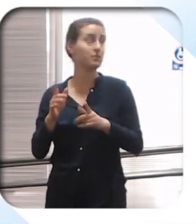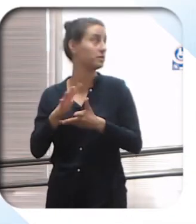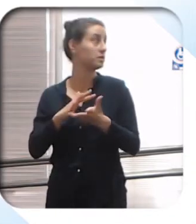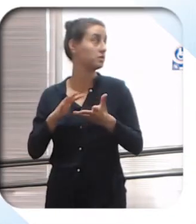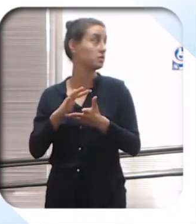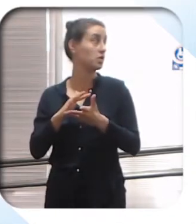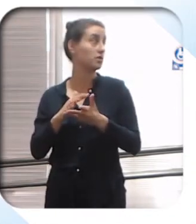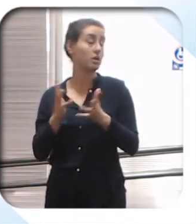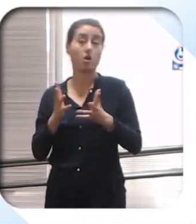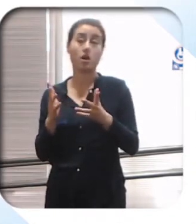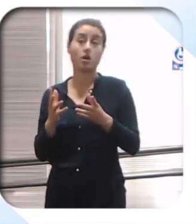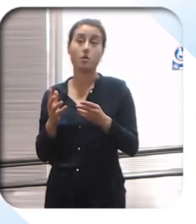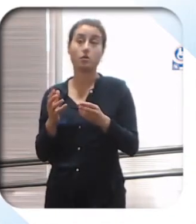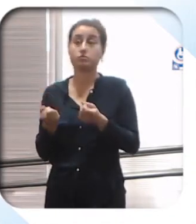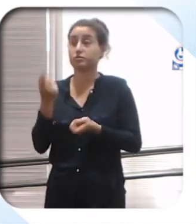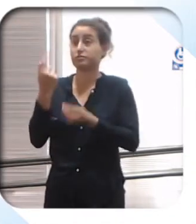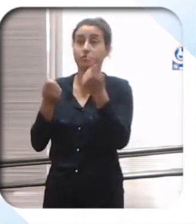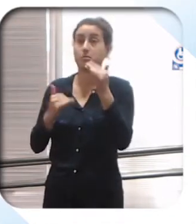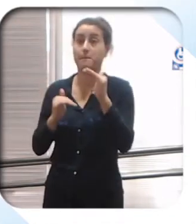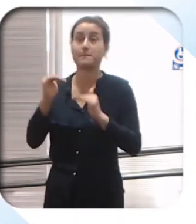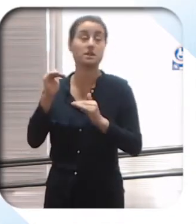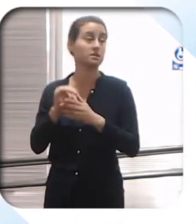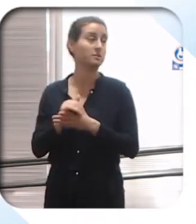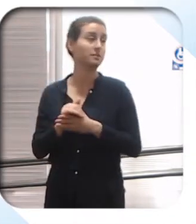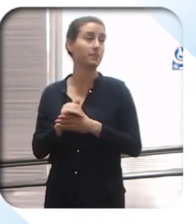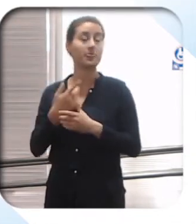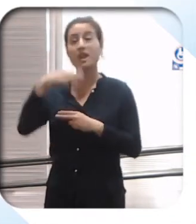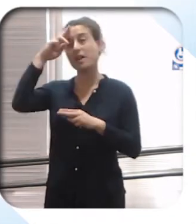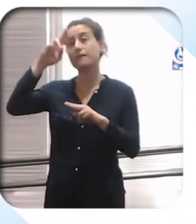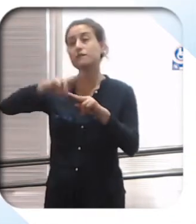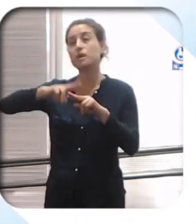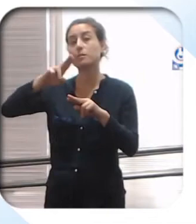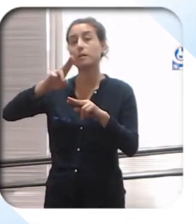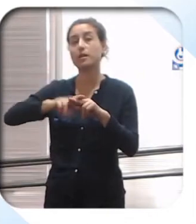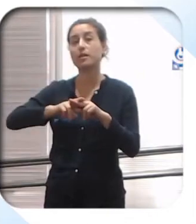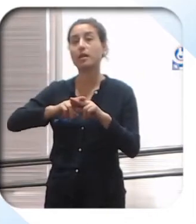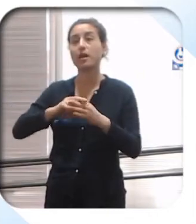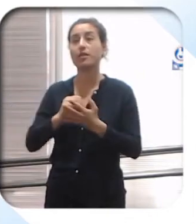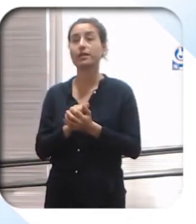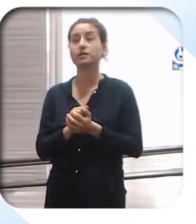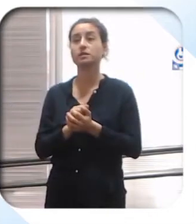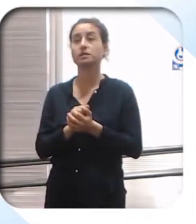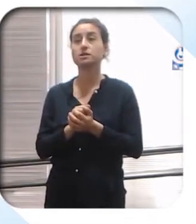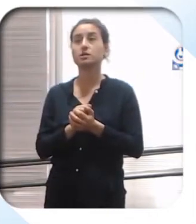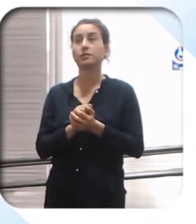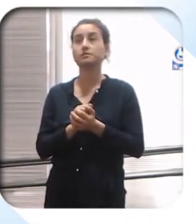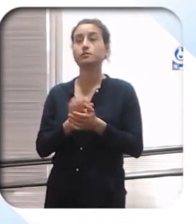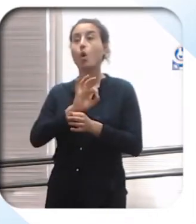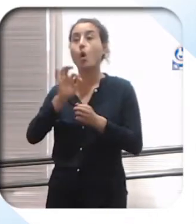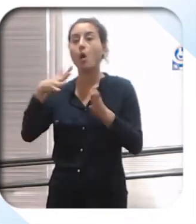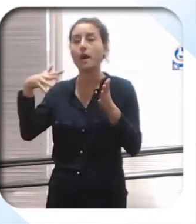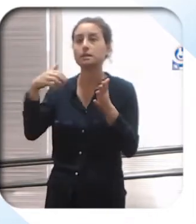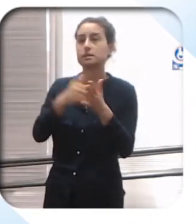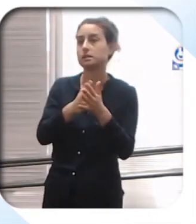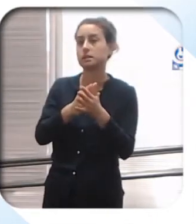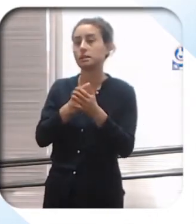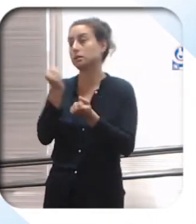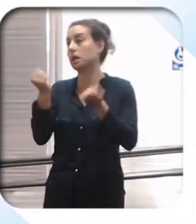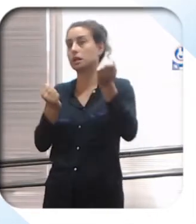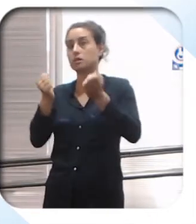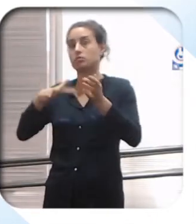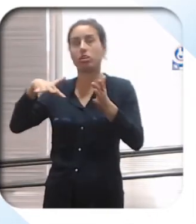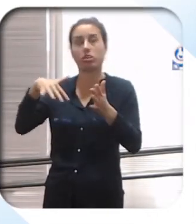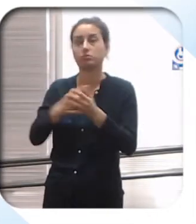más frecuente de una enfermedad que quede con una secuela o un accidente de tránsito, algo que